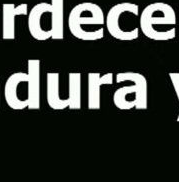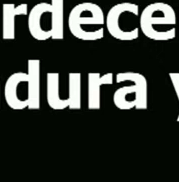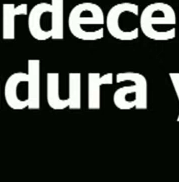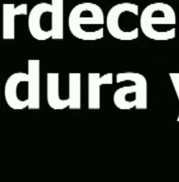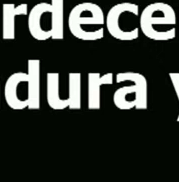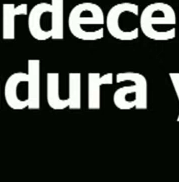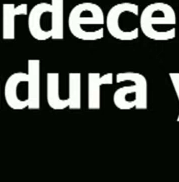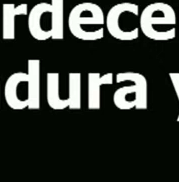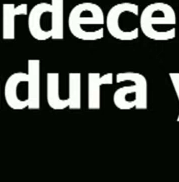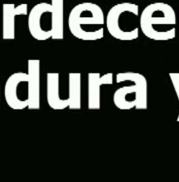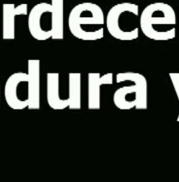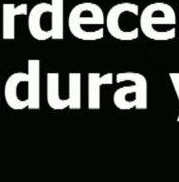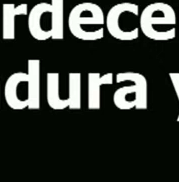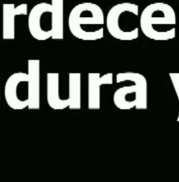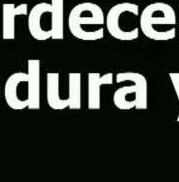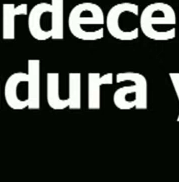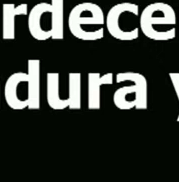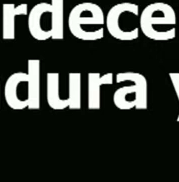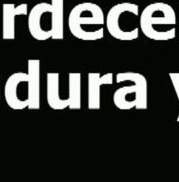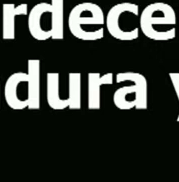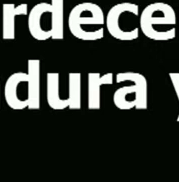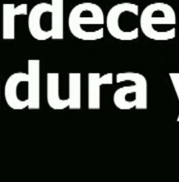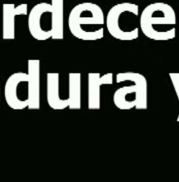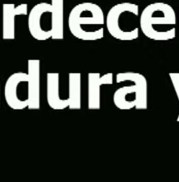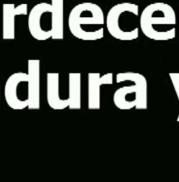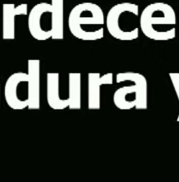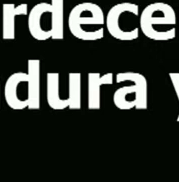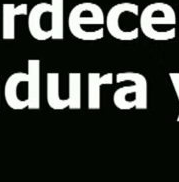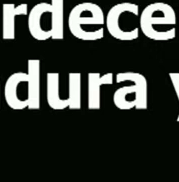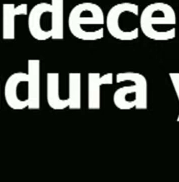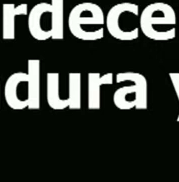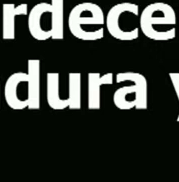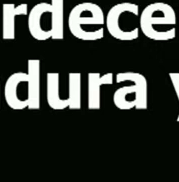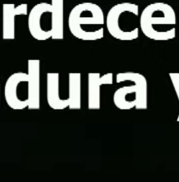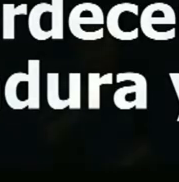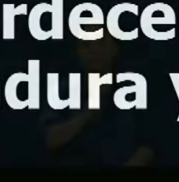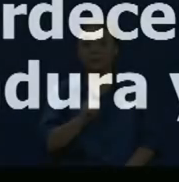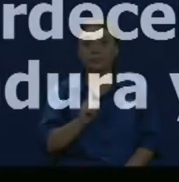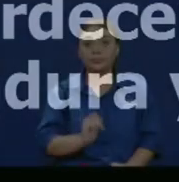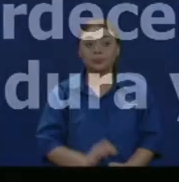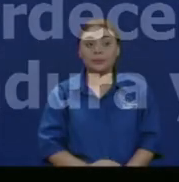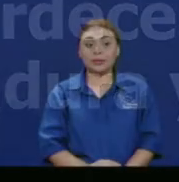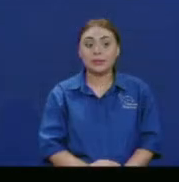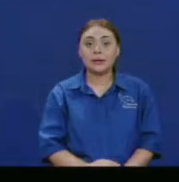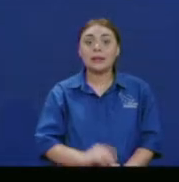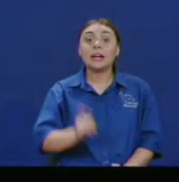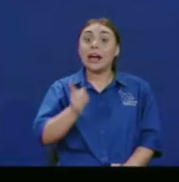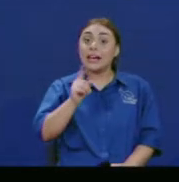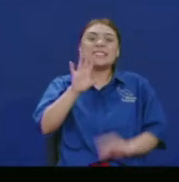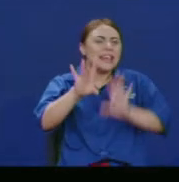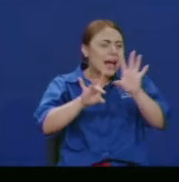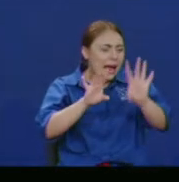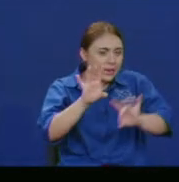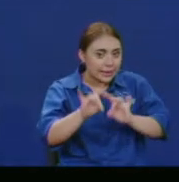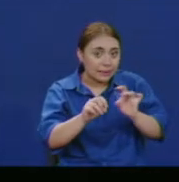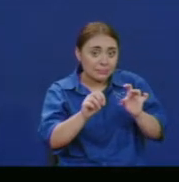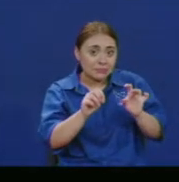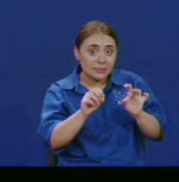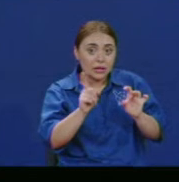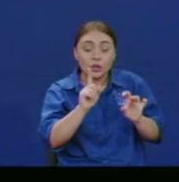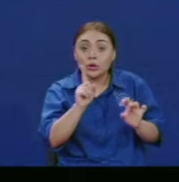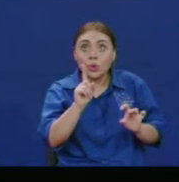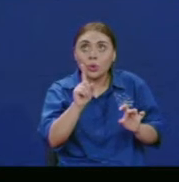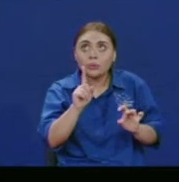bendición, no se quedaran sin esa bendición. Lo que nosotros hemos vivido, yo le decía a mi